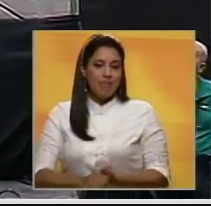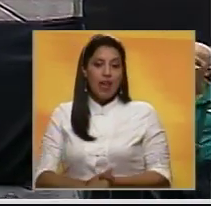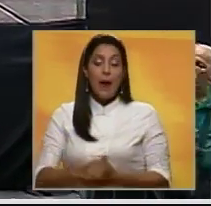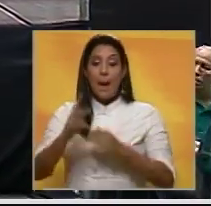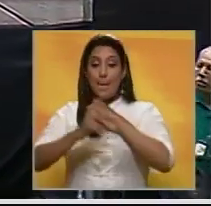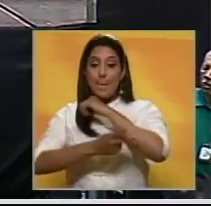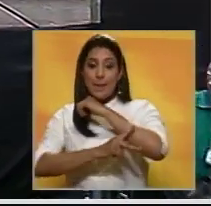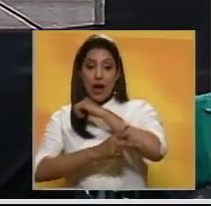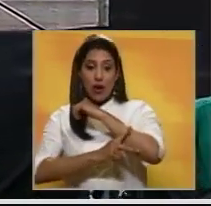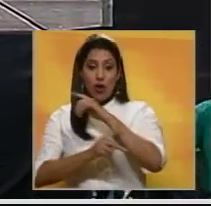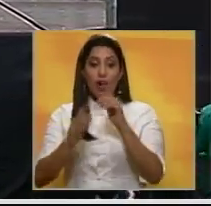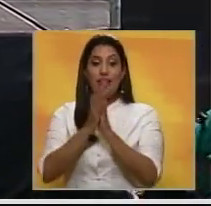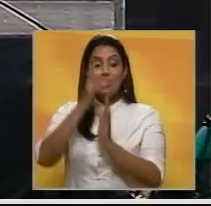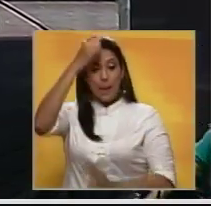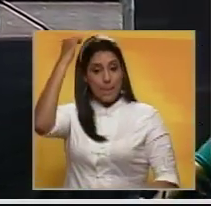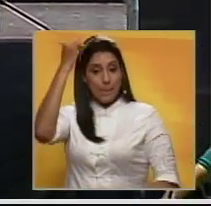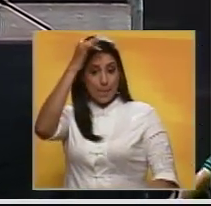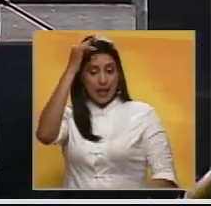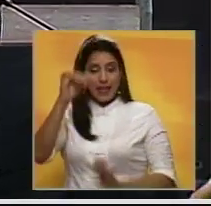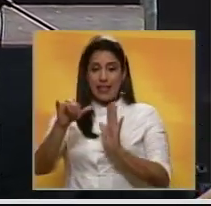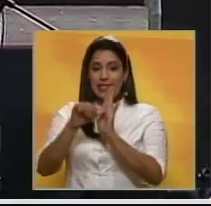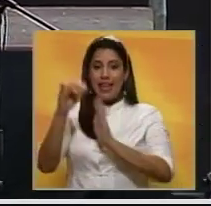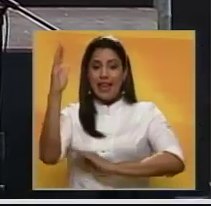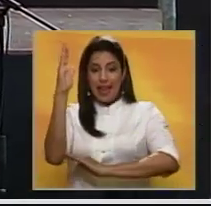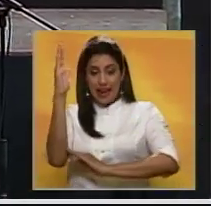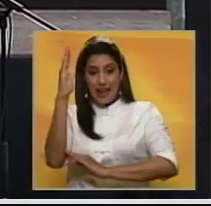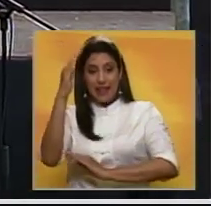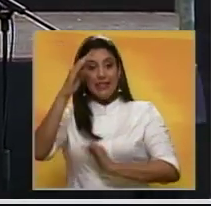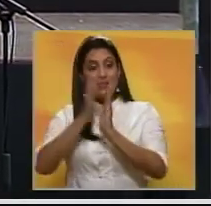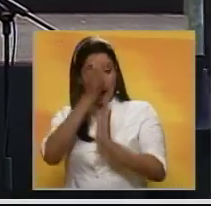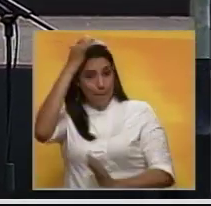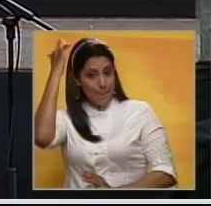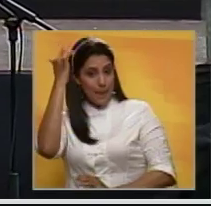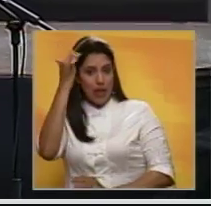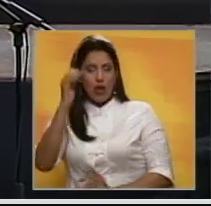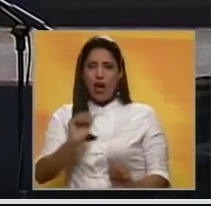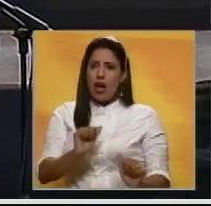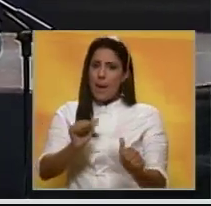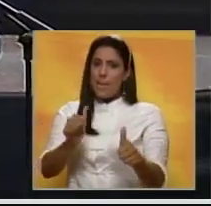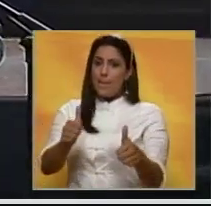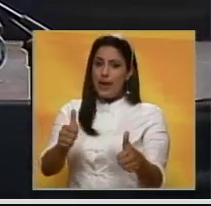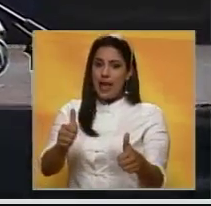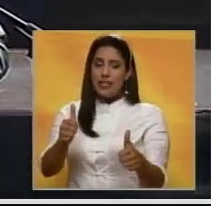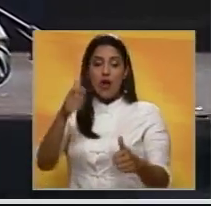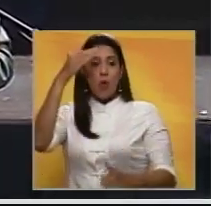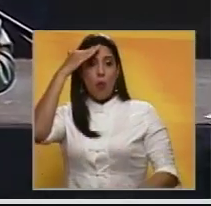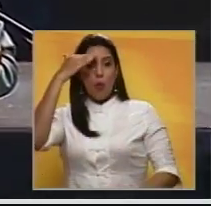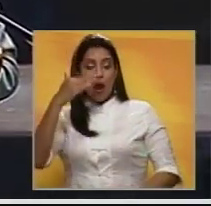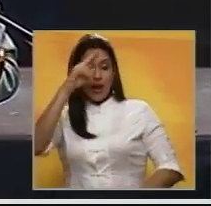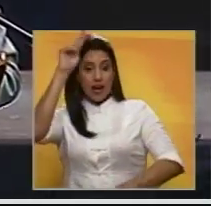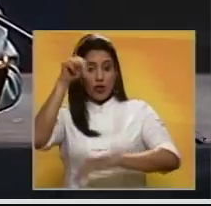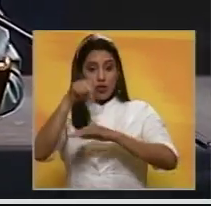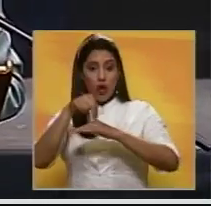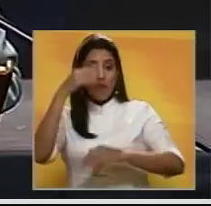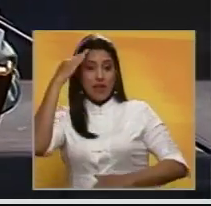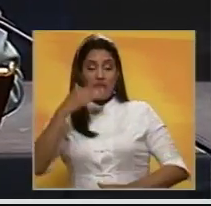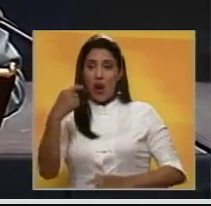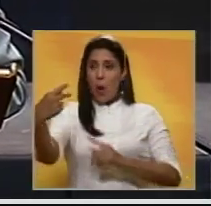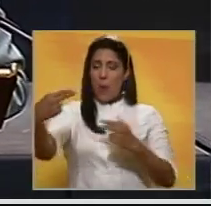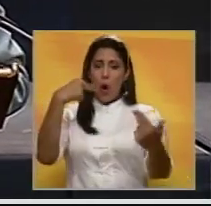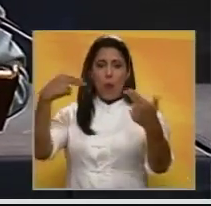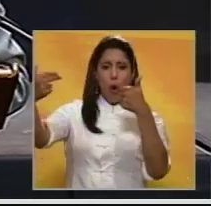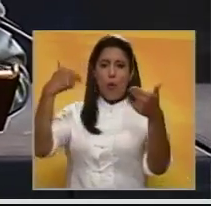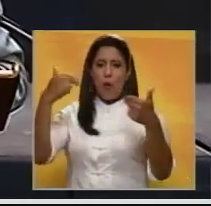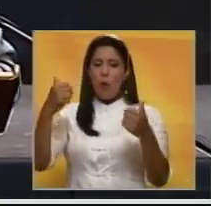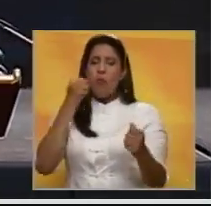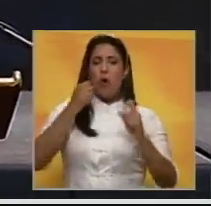la parroquia San Pedro, a la altura de la iglesia de San Pedro, empezaron los guardias nacionales a disparar